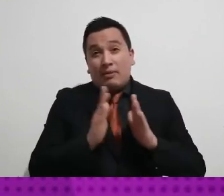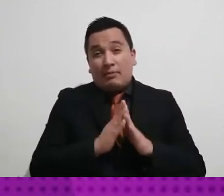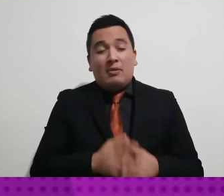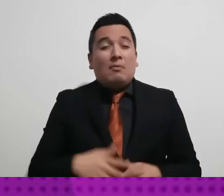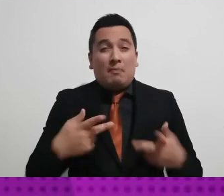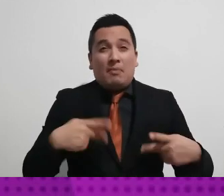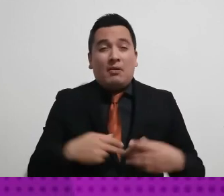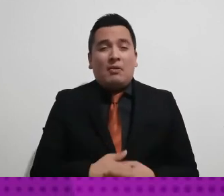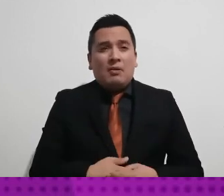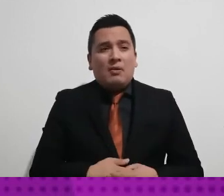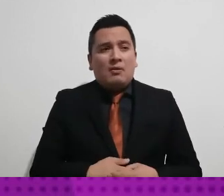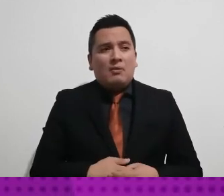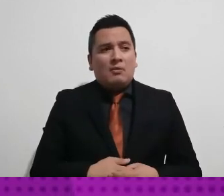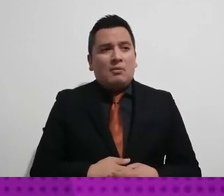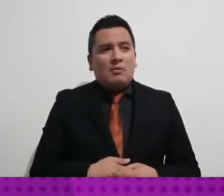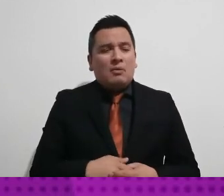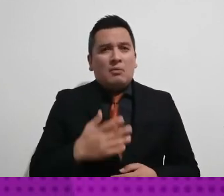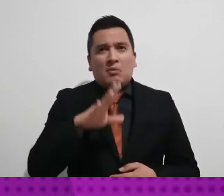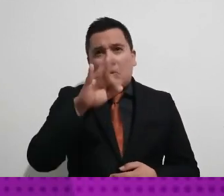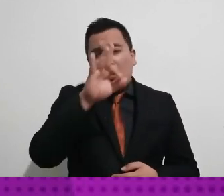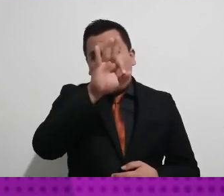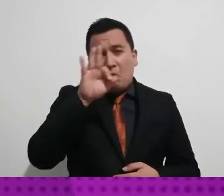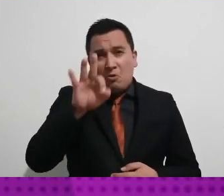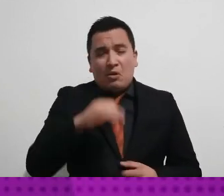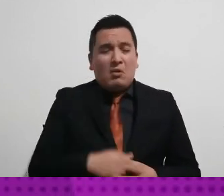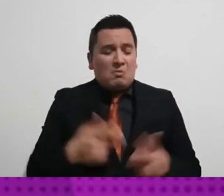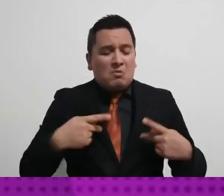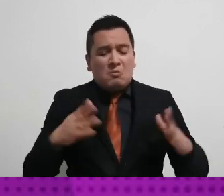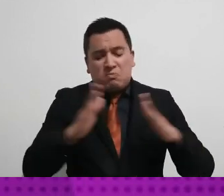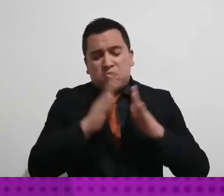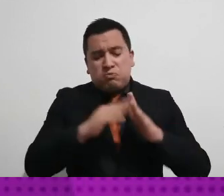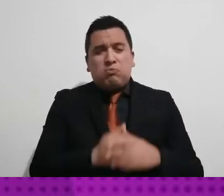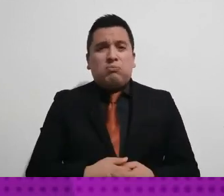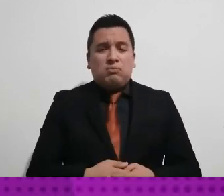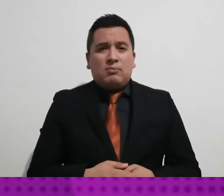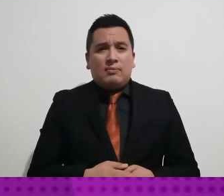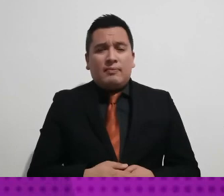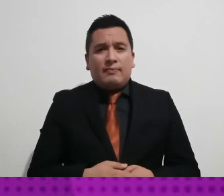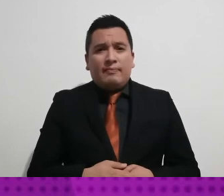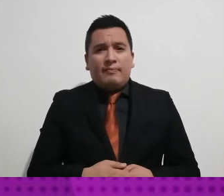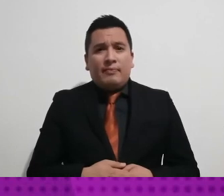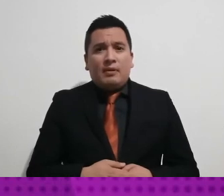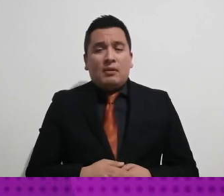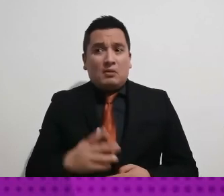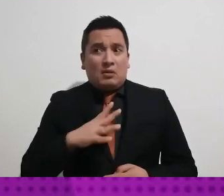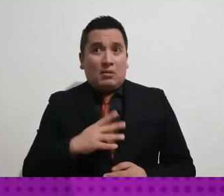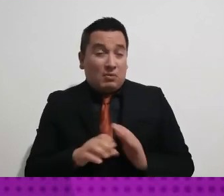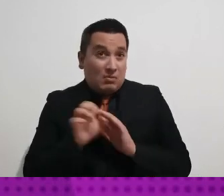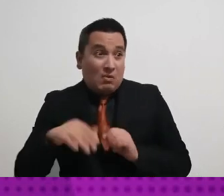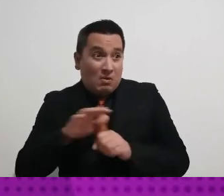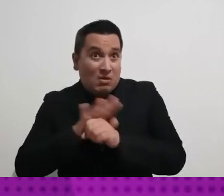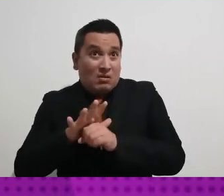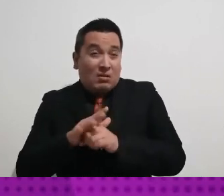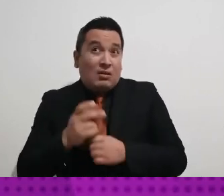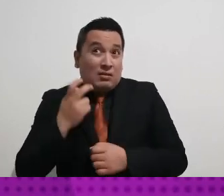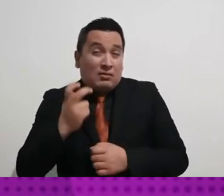la participación de la ciudadanía, que rondó cerca del 40% de participación de los electores, que en un